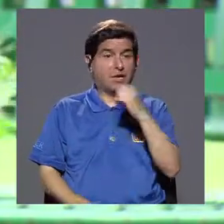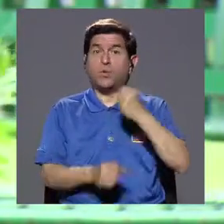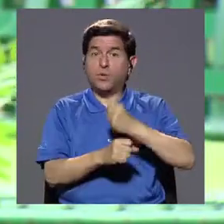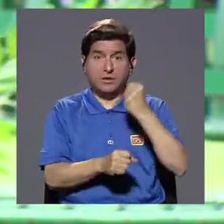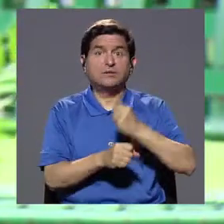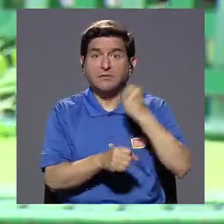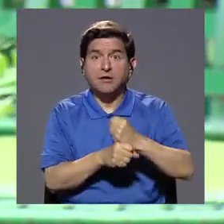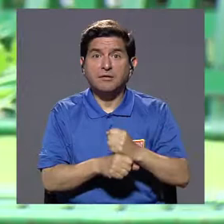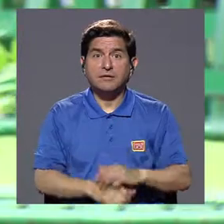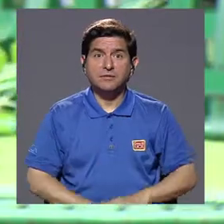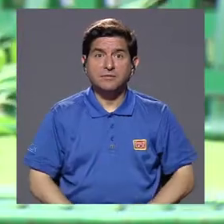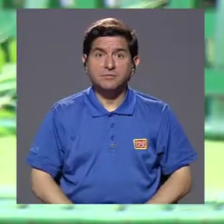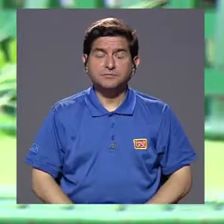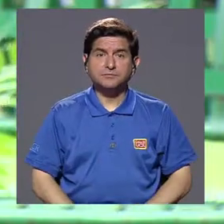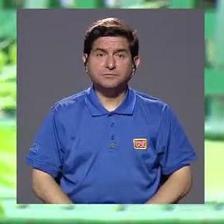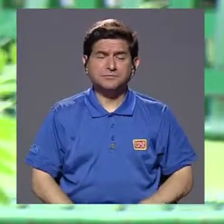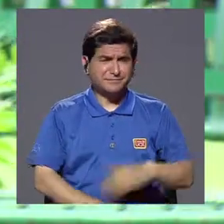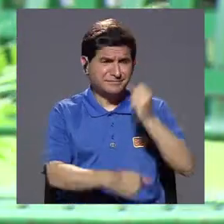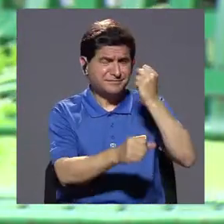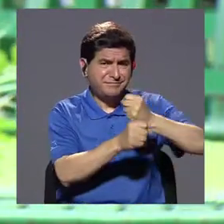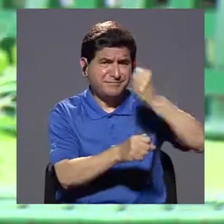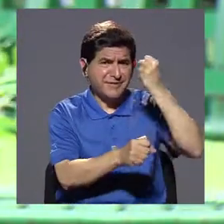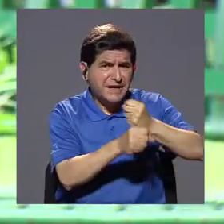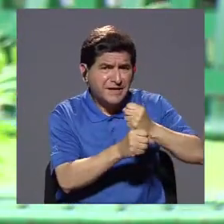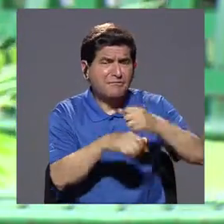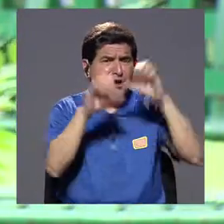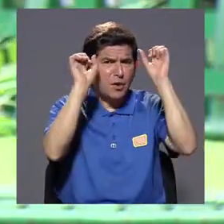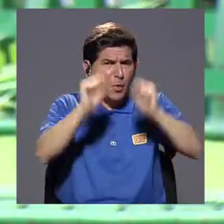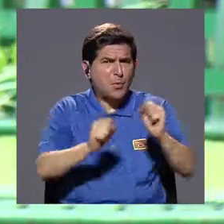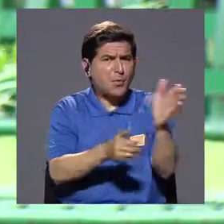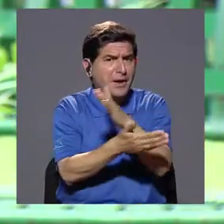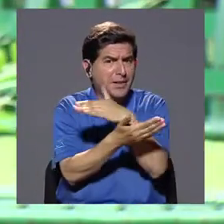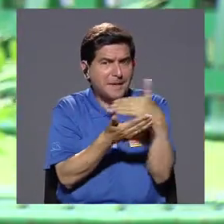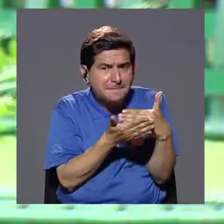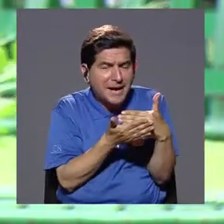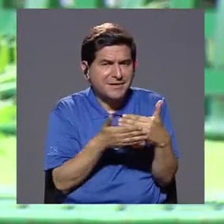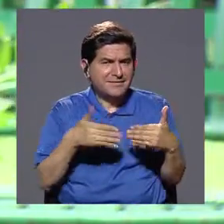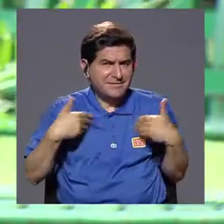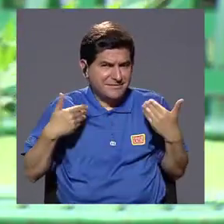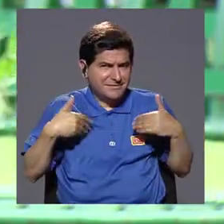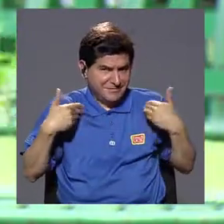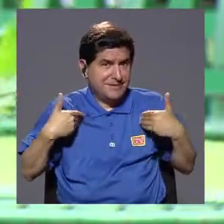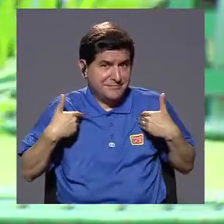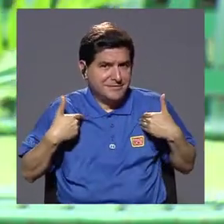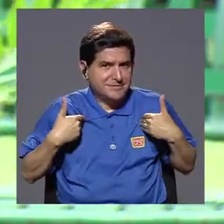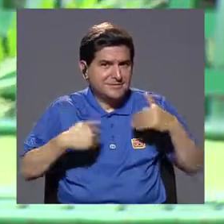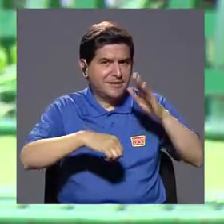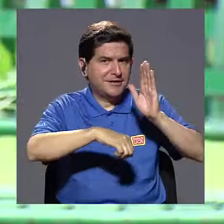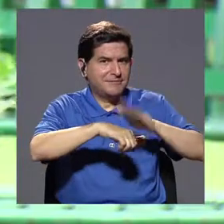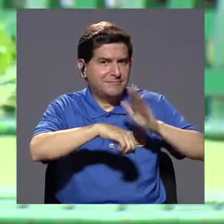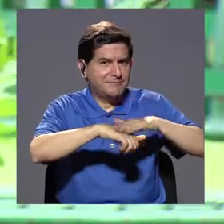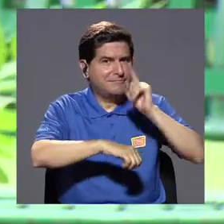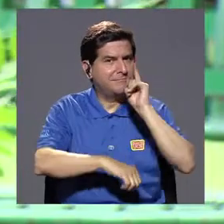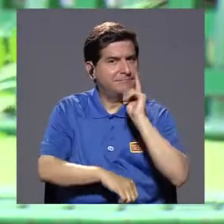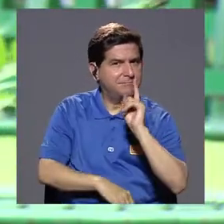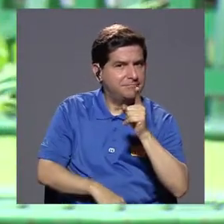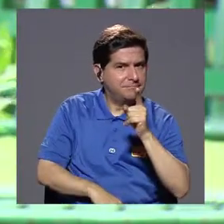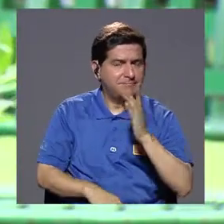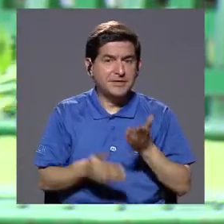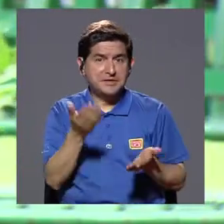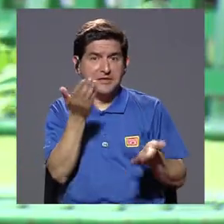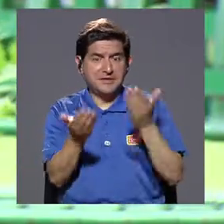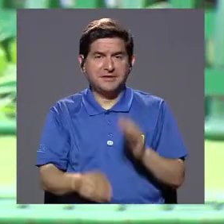mismo trabajo cuando cuando el trabajo pudiera ser parte de una felicidad nos permite